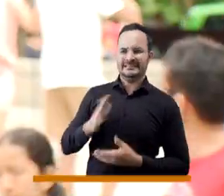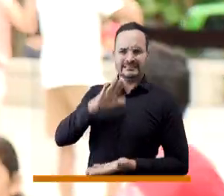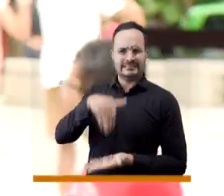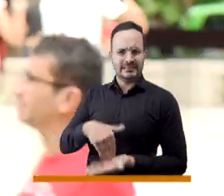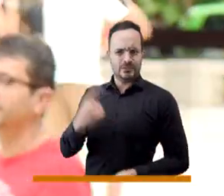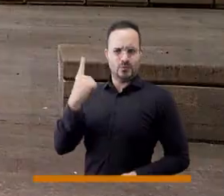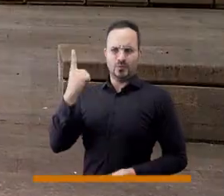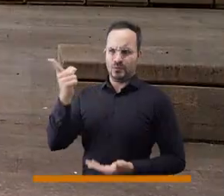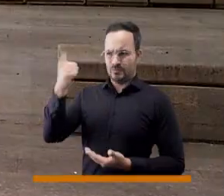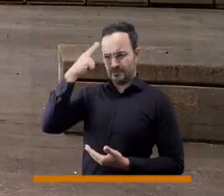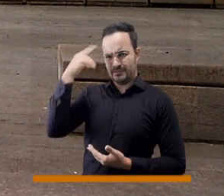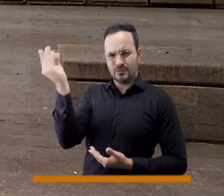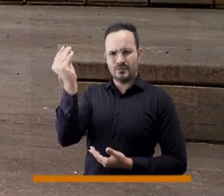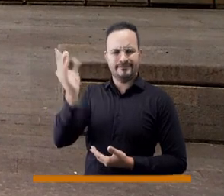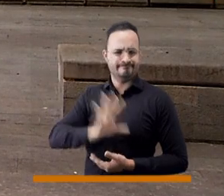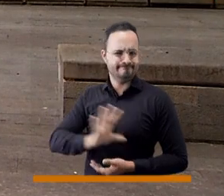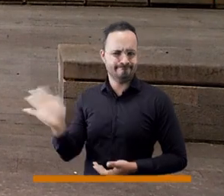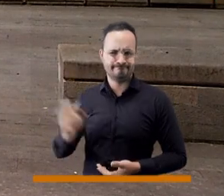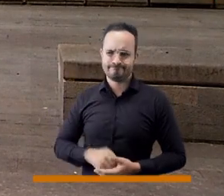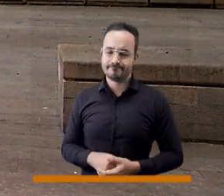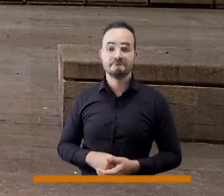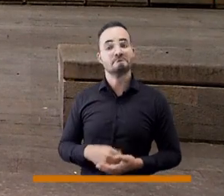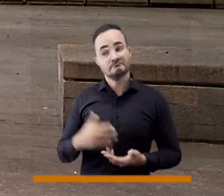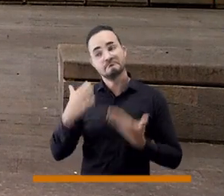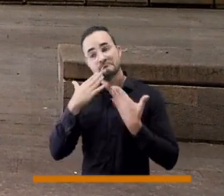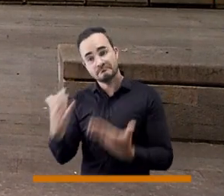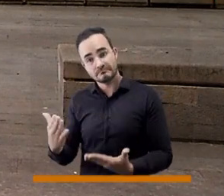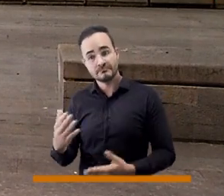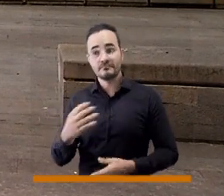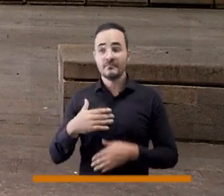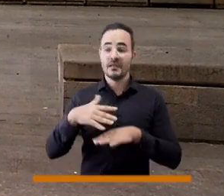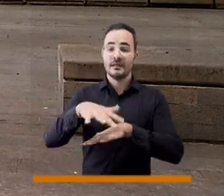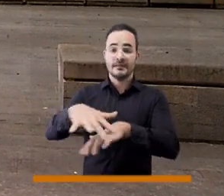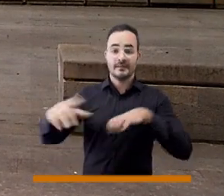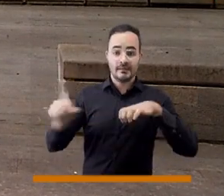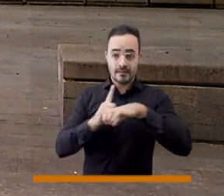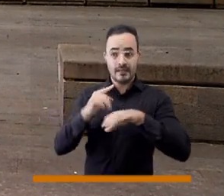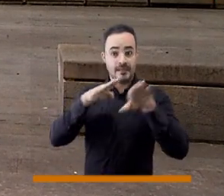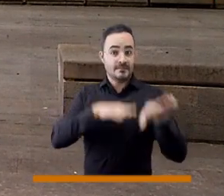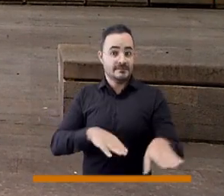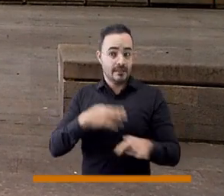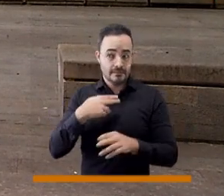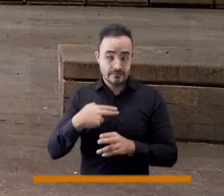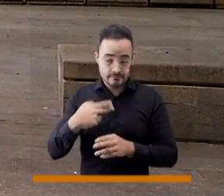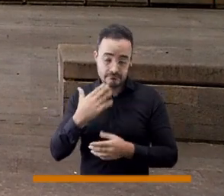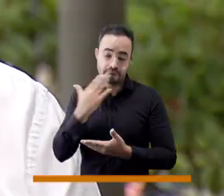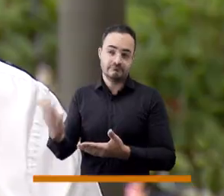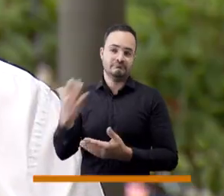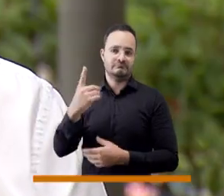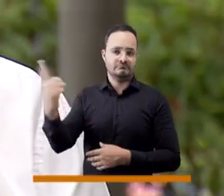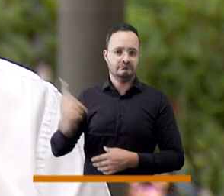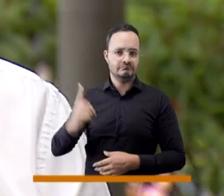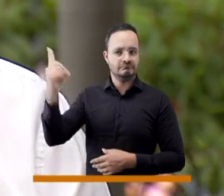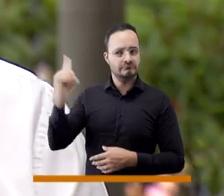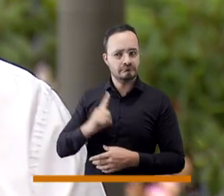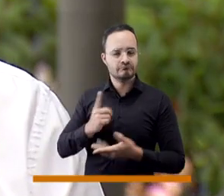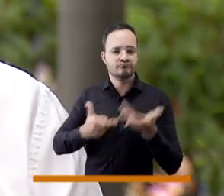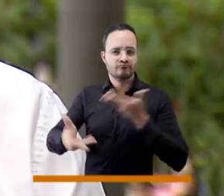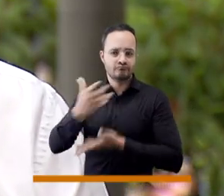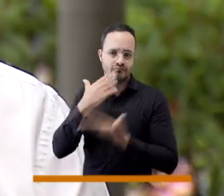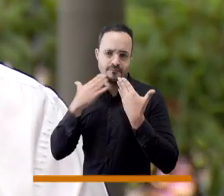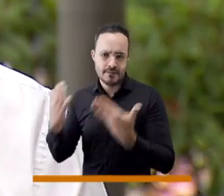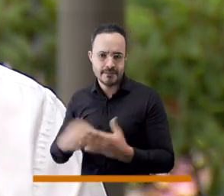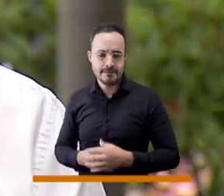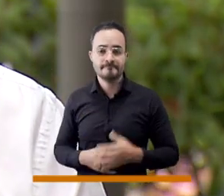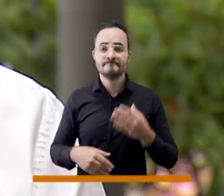Concejal Sebastián. Bueno, primero agradecerle al diputado Luis Gabriel Gómez y al representante Juan Espinal habernos acompañado. Y segundo, como